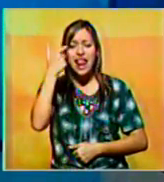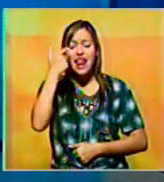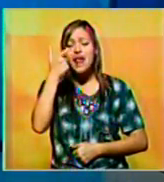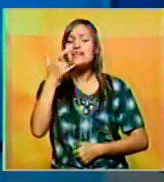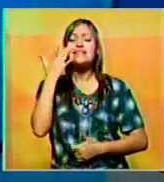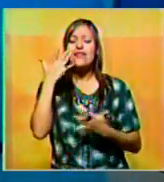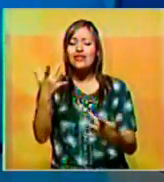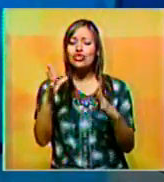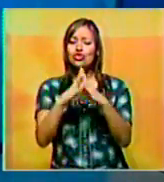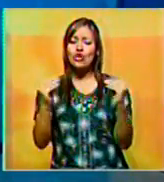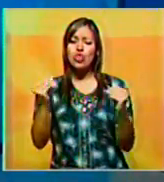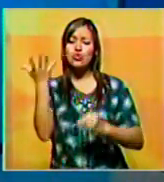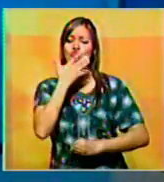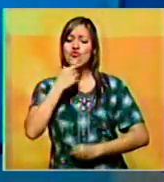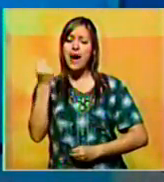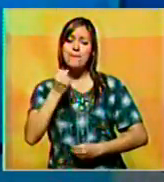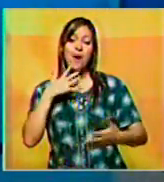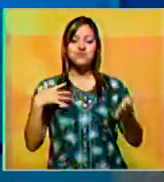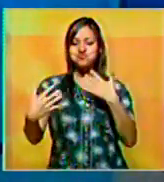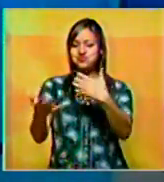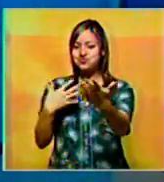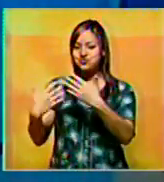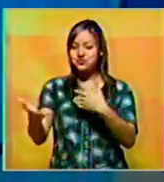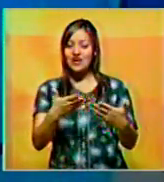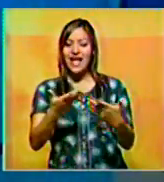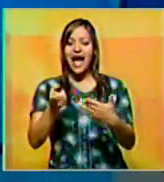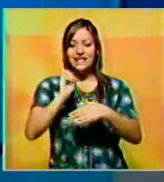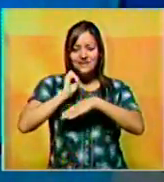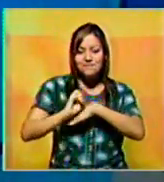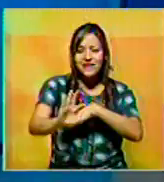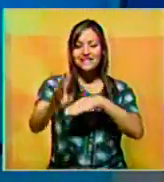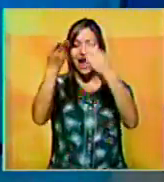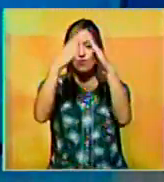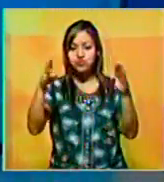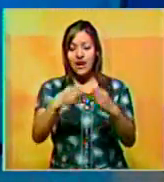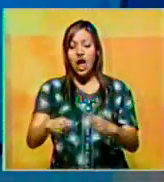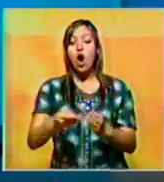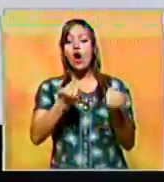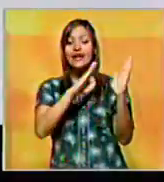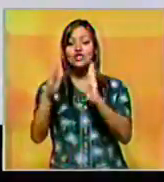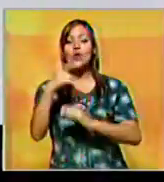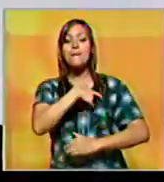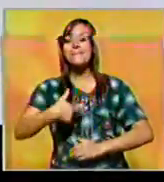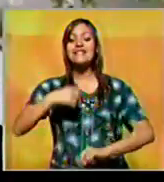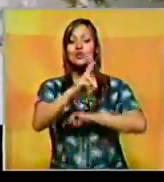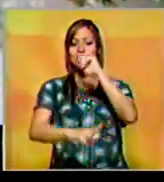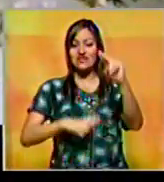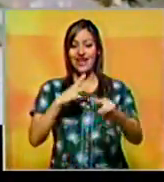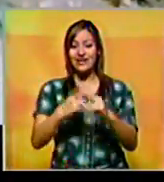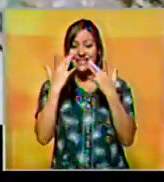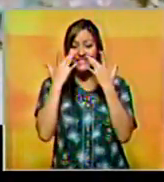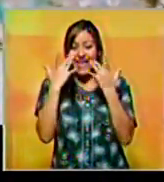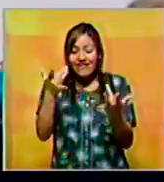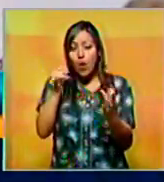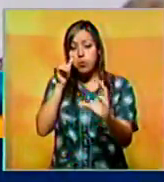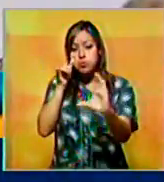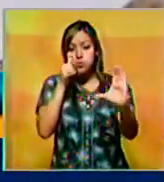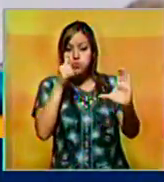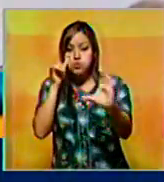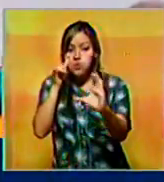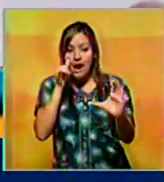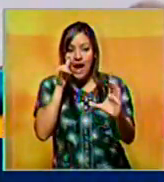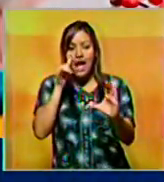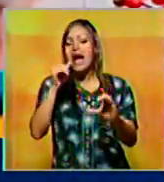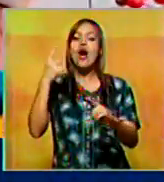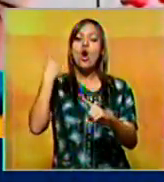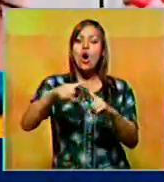derrocha toda su belleza y simpatía en el mensaje navideño de la organización Miss Universo. Veamos. Isler aparece en el audiovisual acompañada de Miss